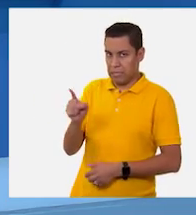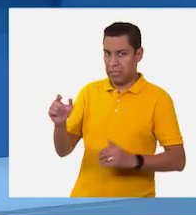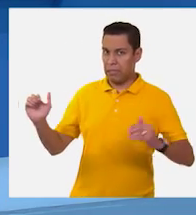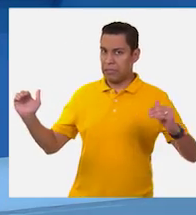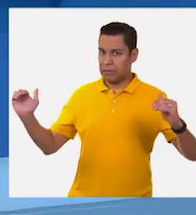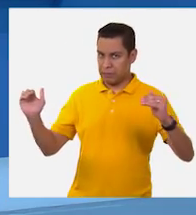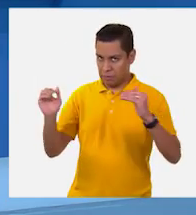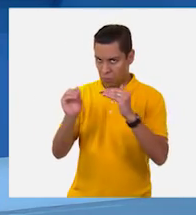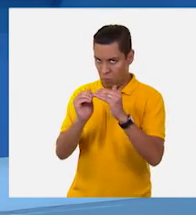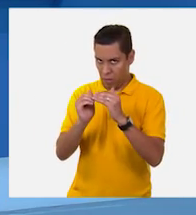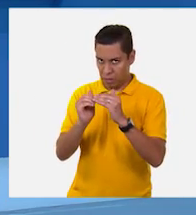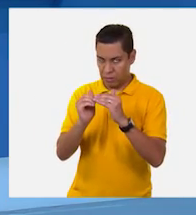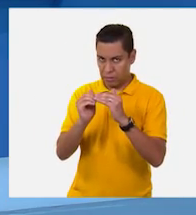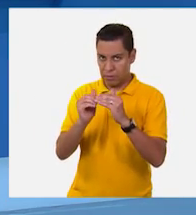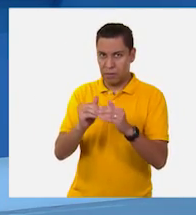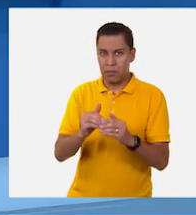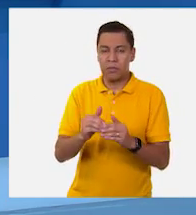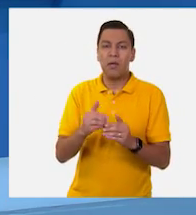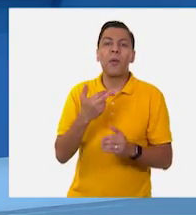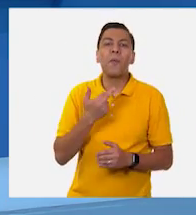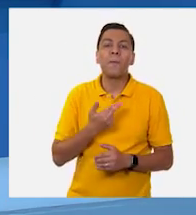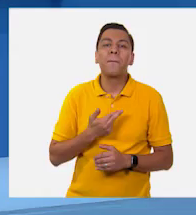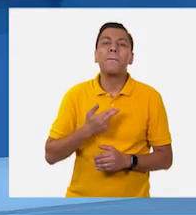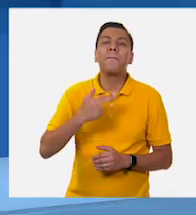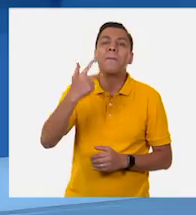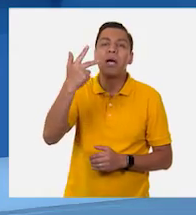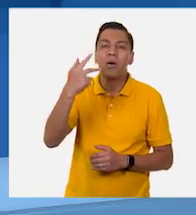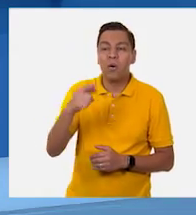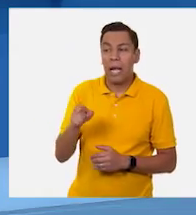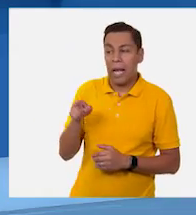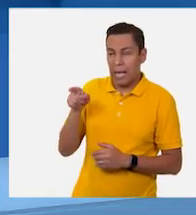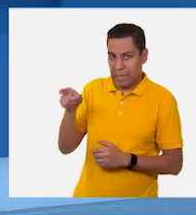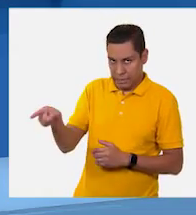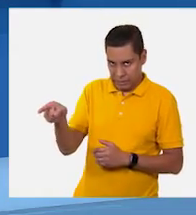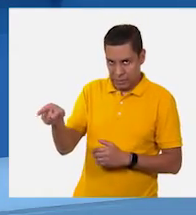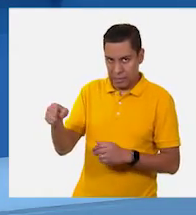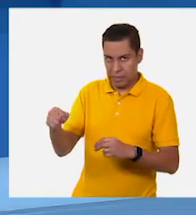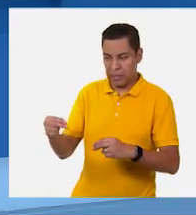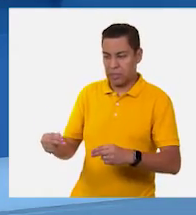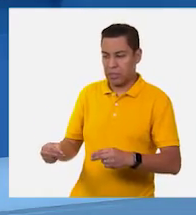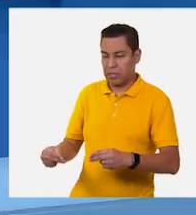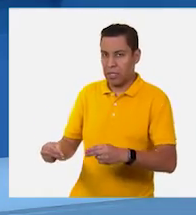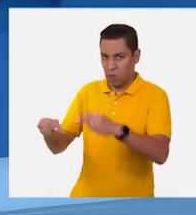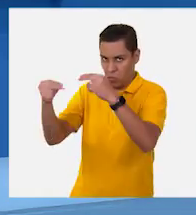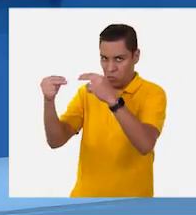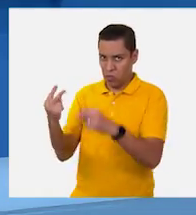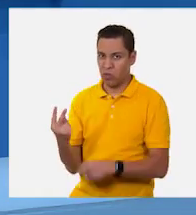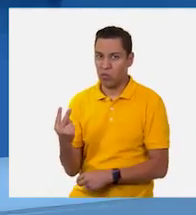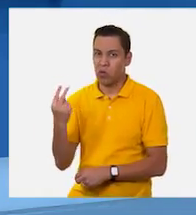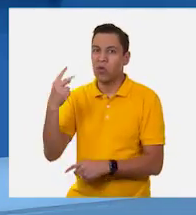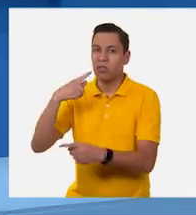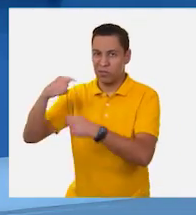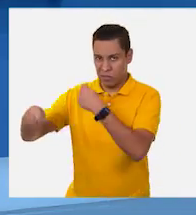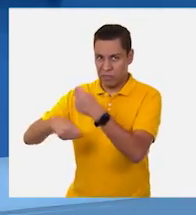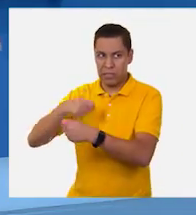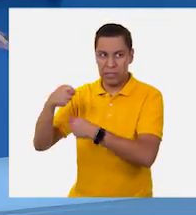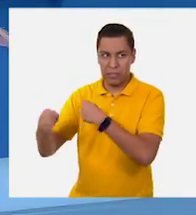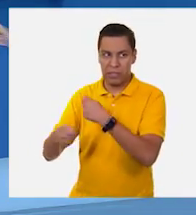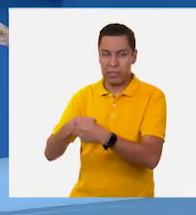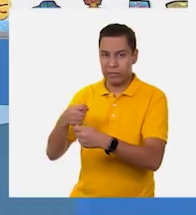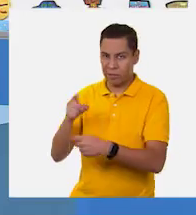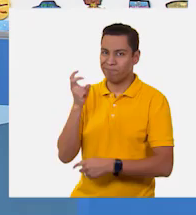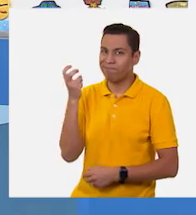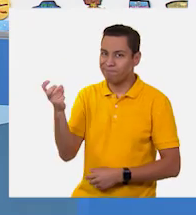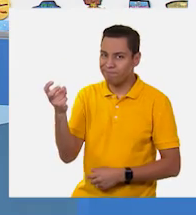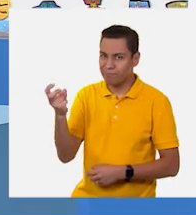el mismo costo, conviene comprar en la segunda tienda. Mm. Ya el maestro Uciel lo tiene aquí en el